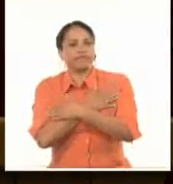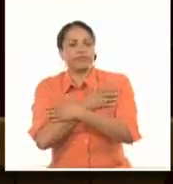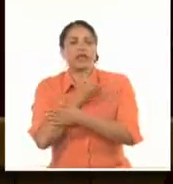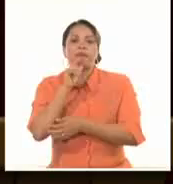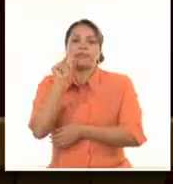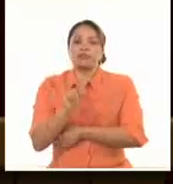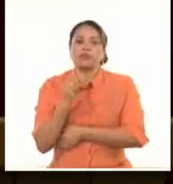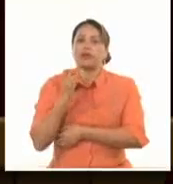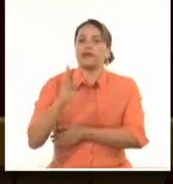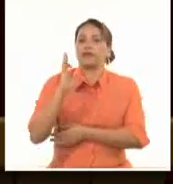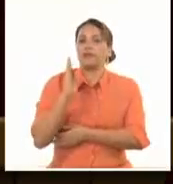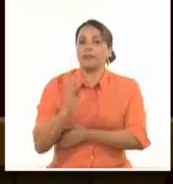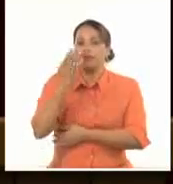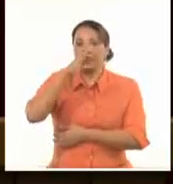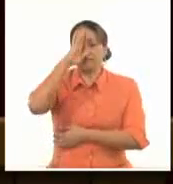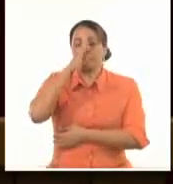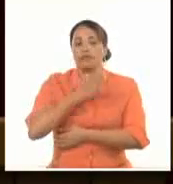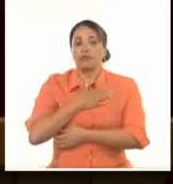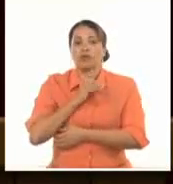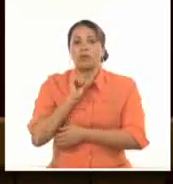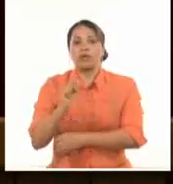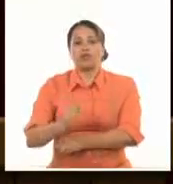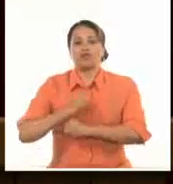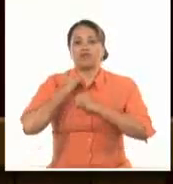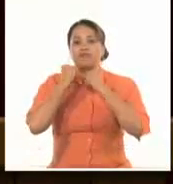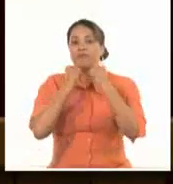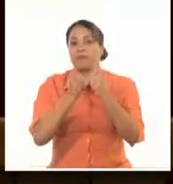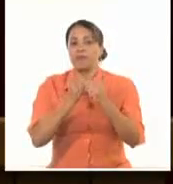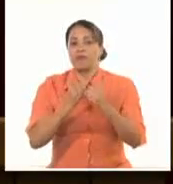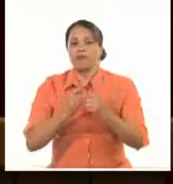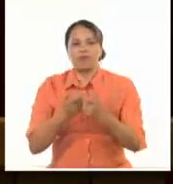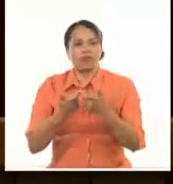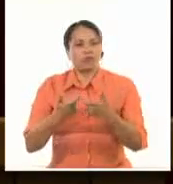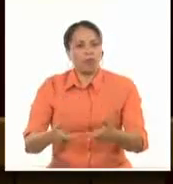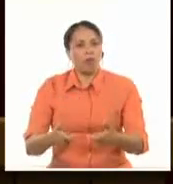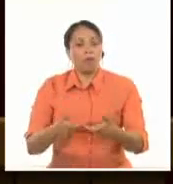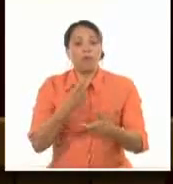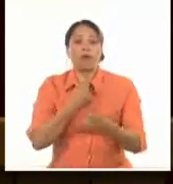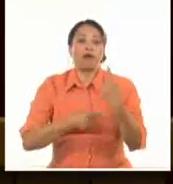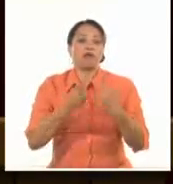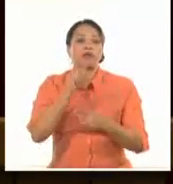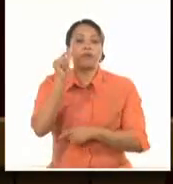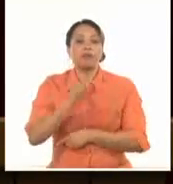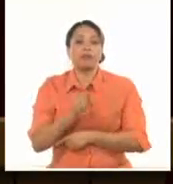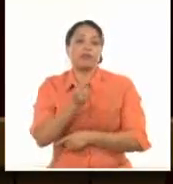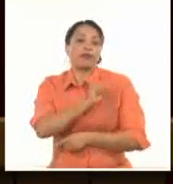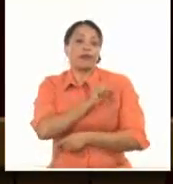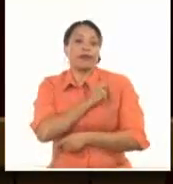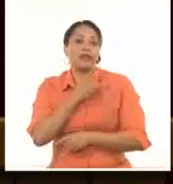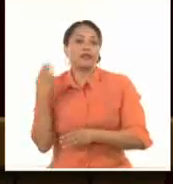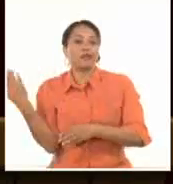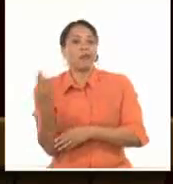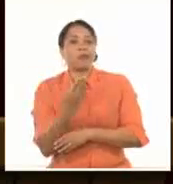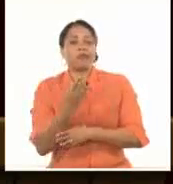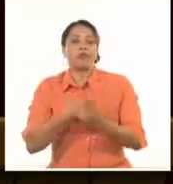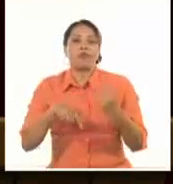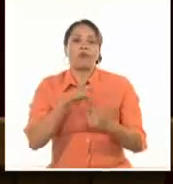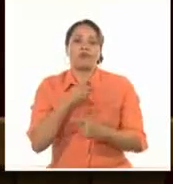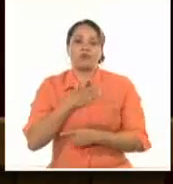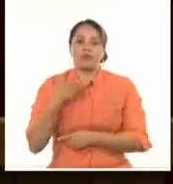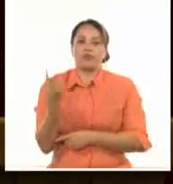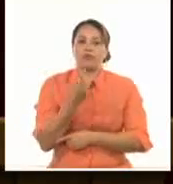quieren a Cuba, pero cierran el puño y empuñan el fusil frente al que intente hacernos daños.